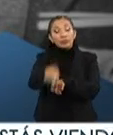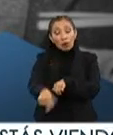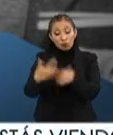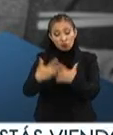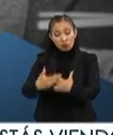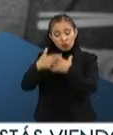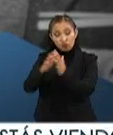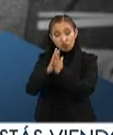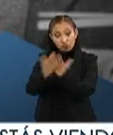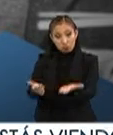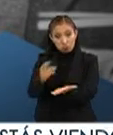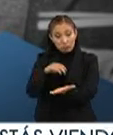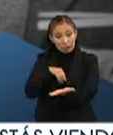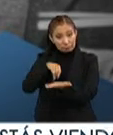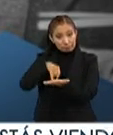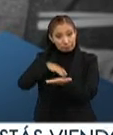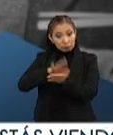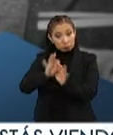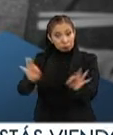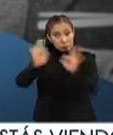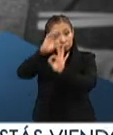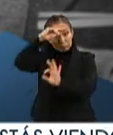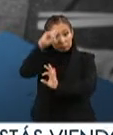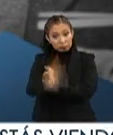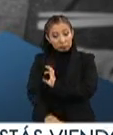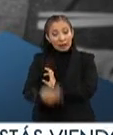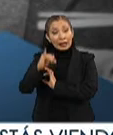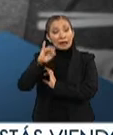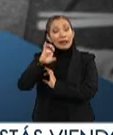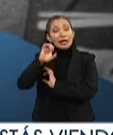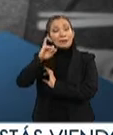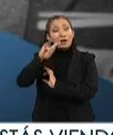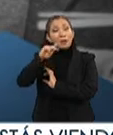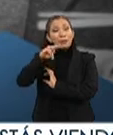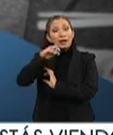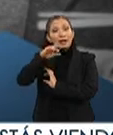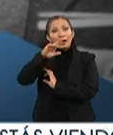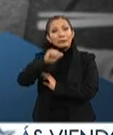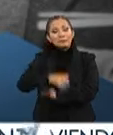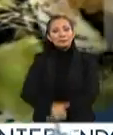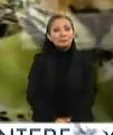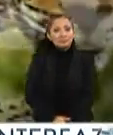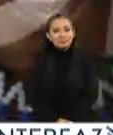Económica, una de las editoriales más importantes de México en Iberoamérica.